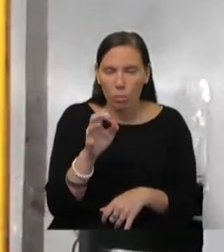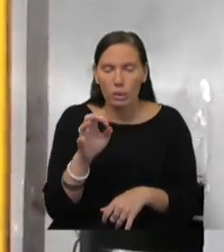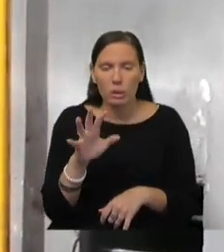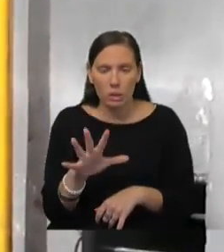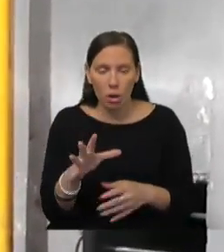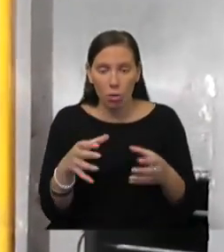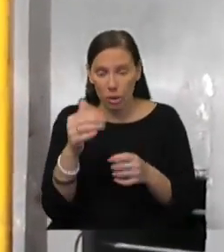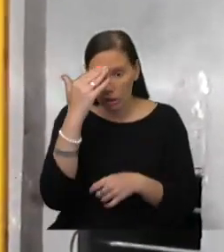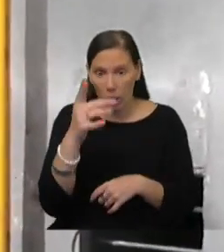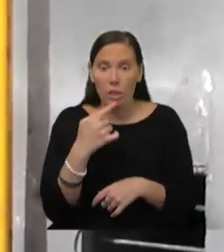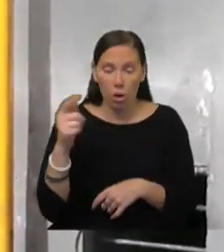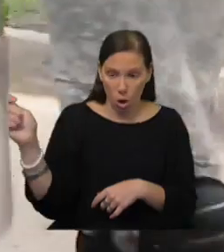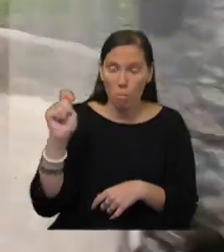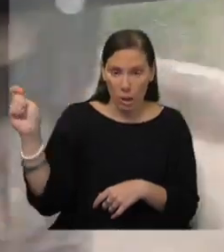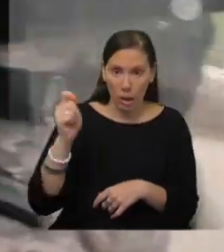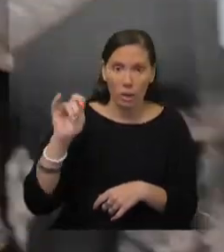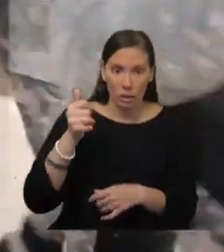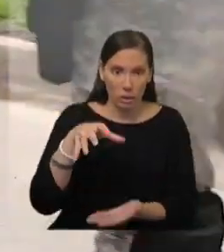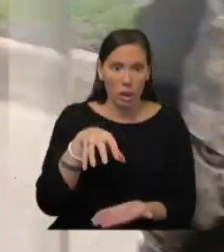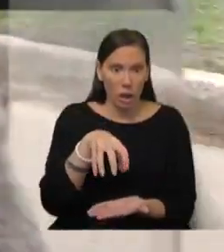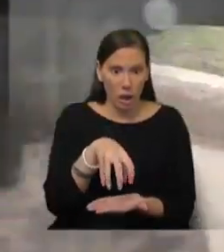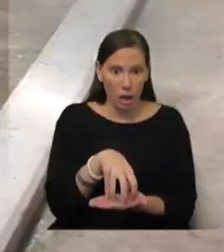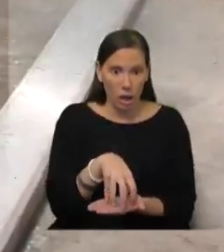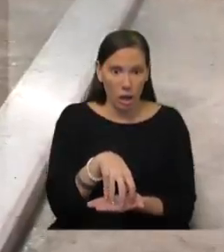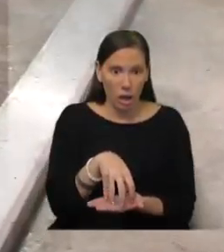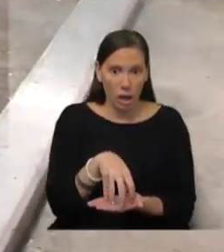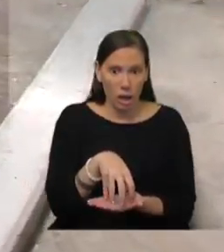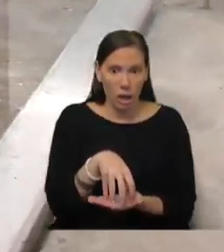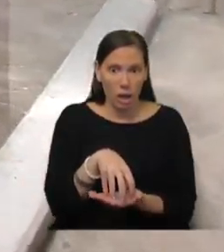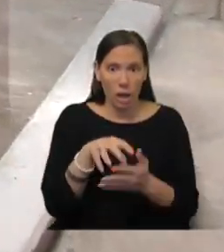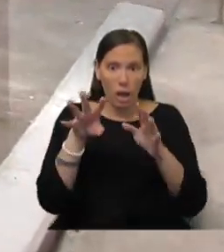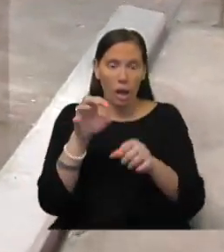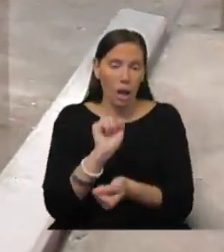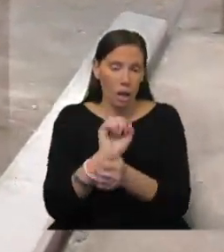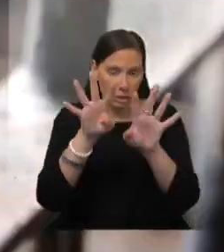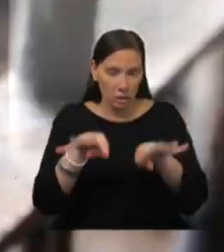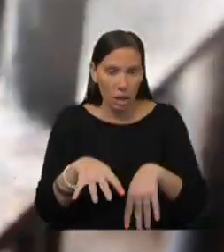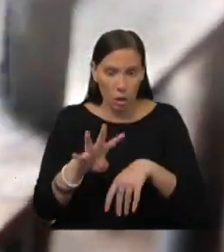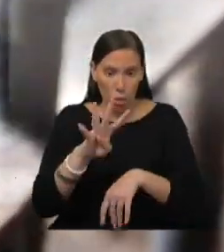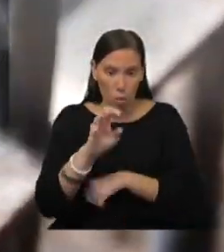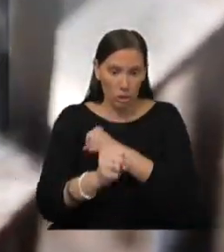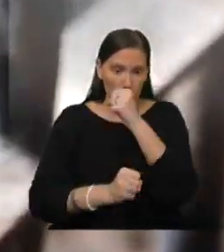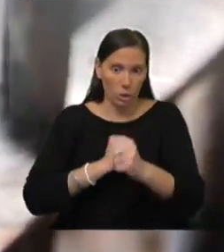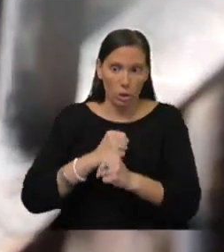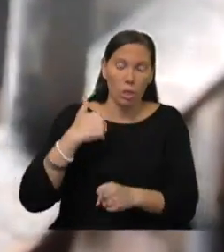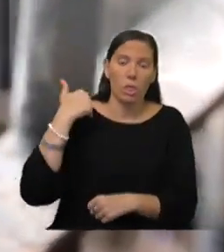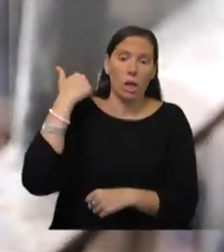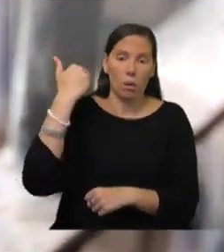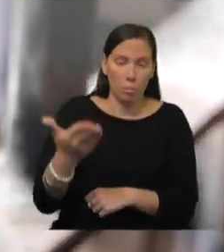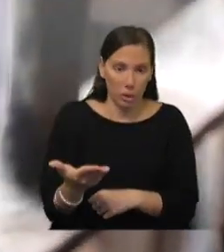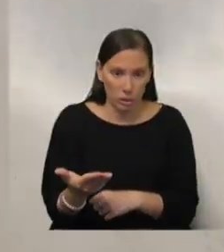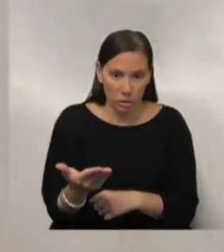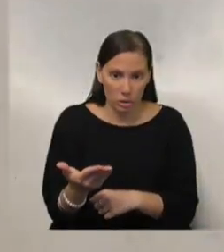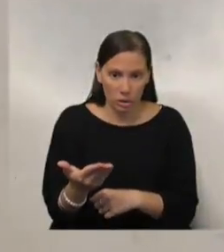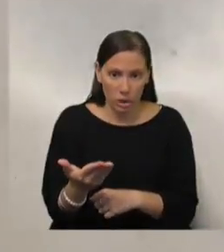el frente amplio declaró una emergencia carcelaria y sin embargo 4 años después el relator novac